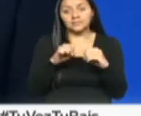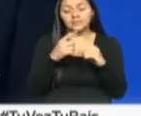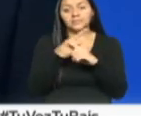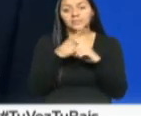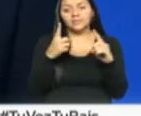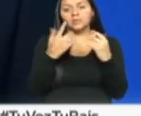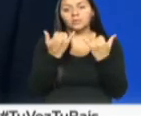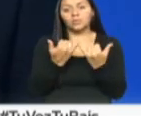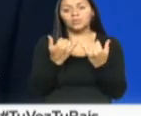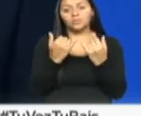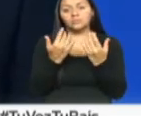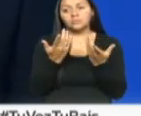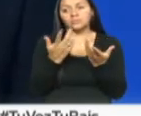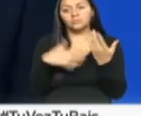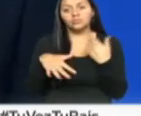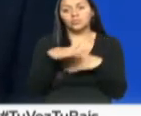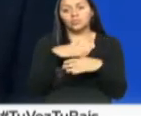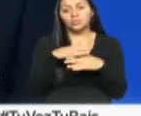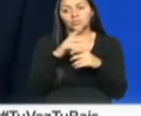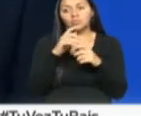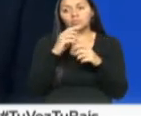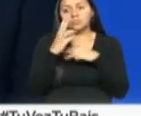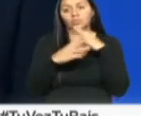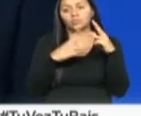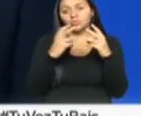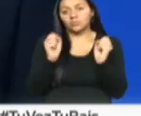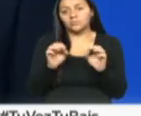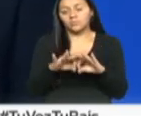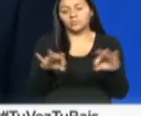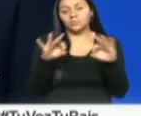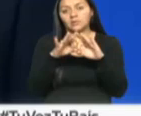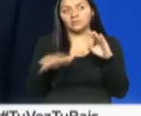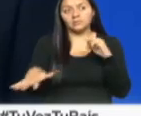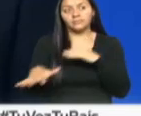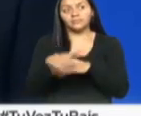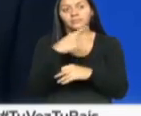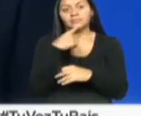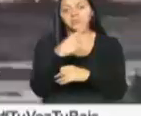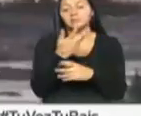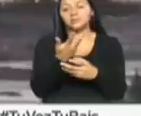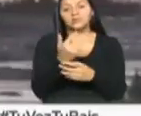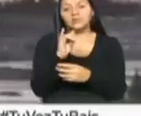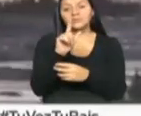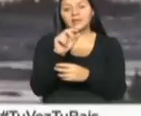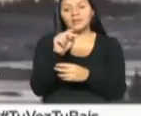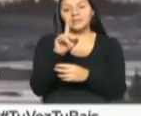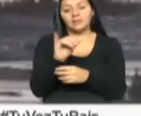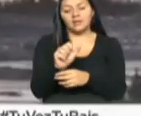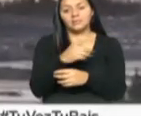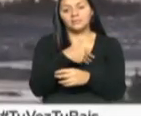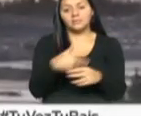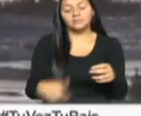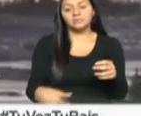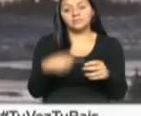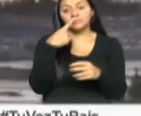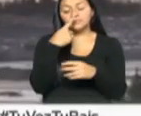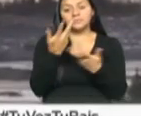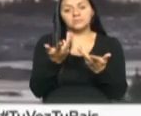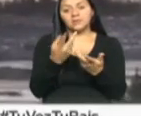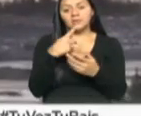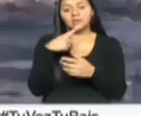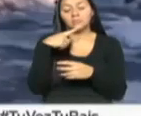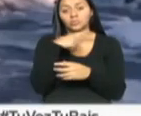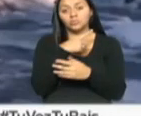de hecho es de vital importancia para toda la humanidad, decía el presidente islandés. Putin, en cambio, ha llegado durante su intervención a cuestionar el